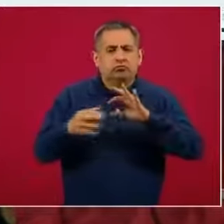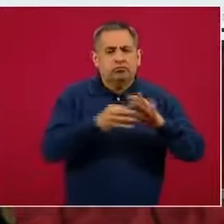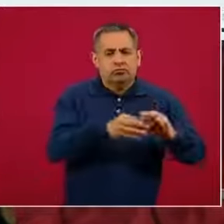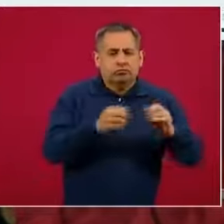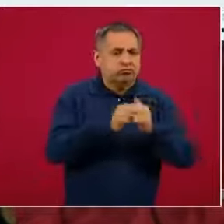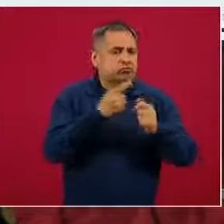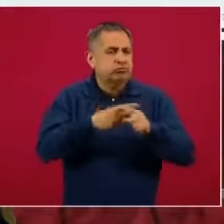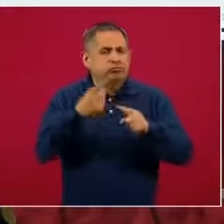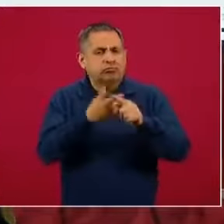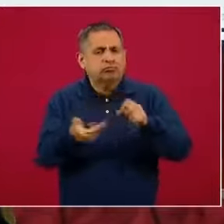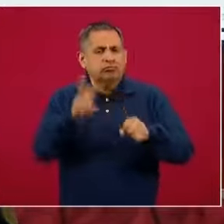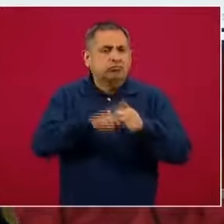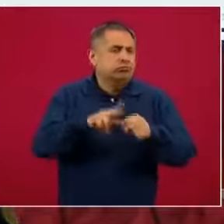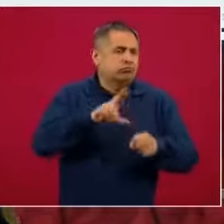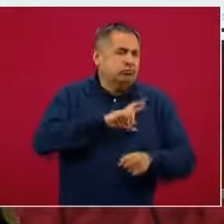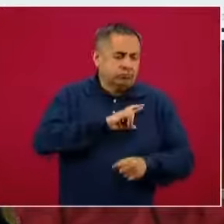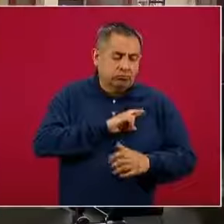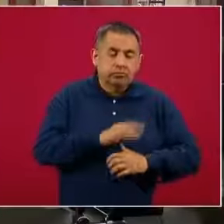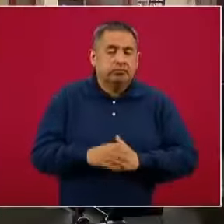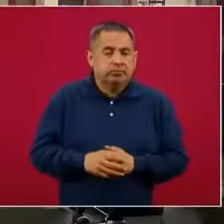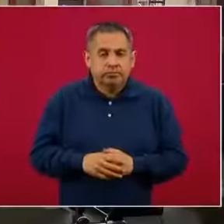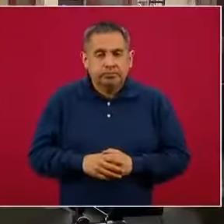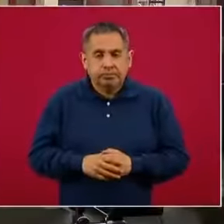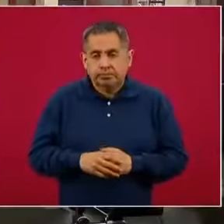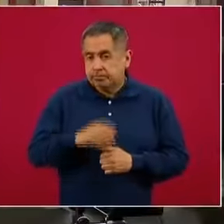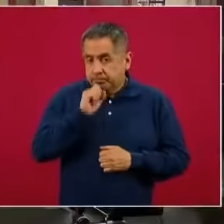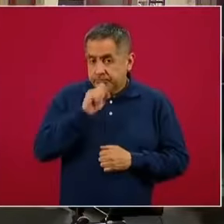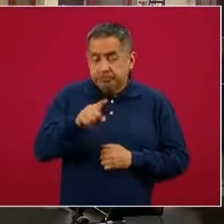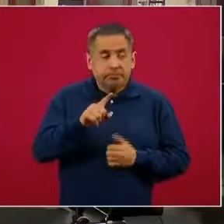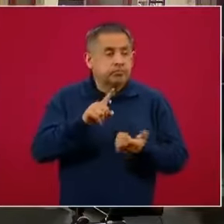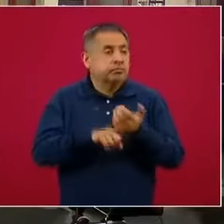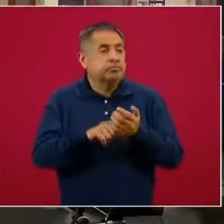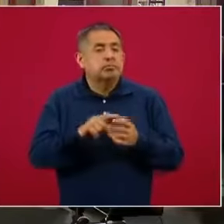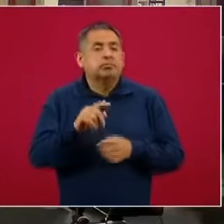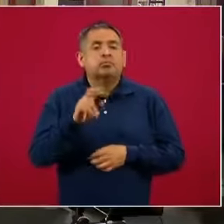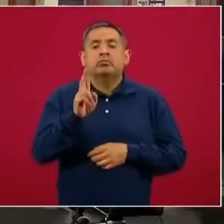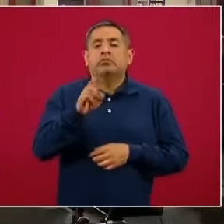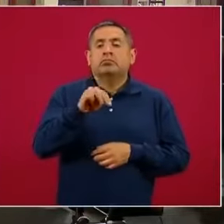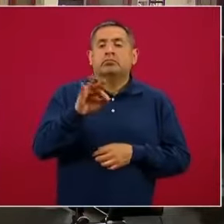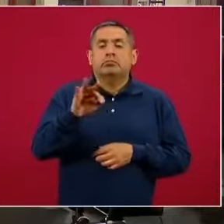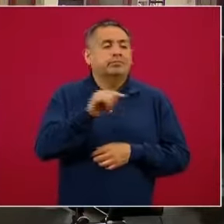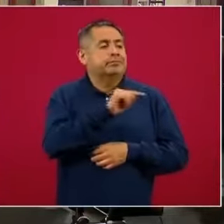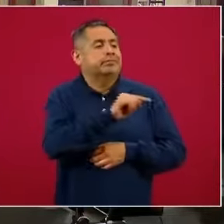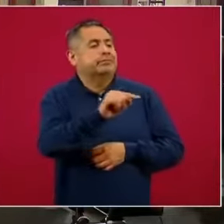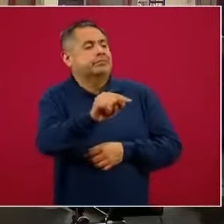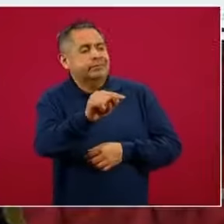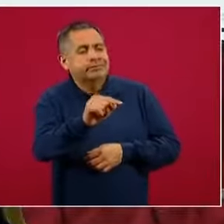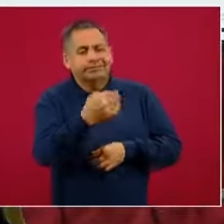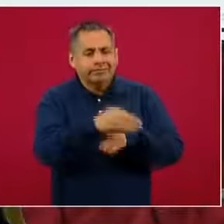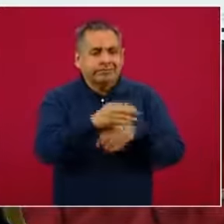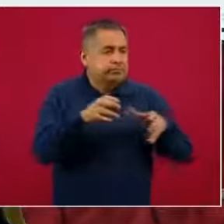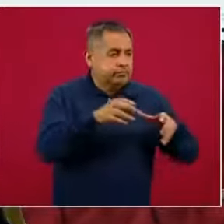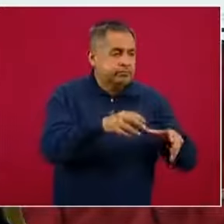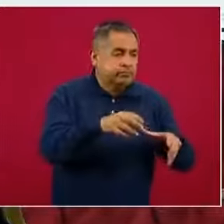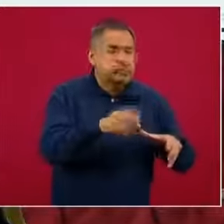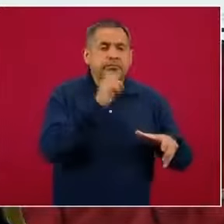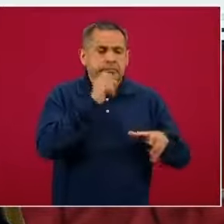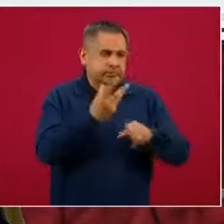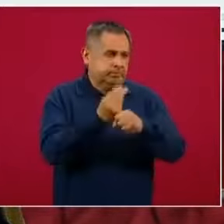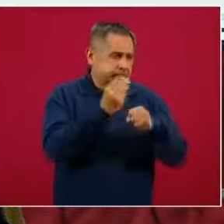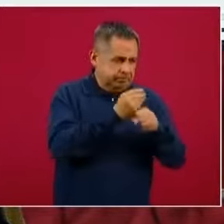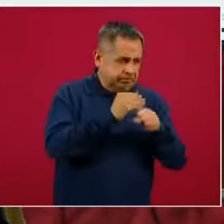los hospitales privados. Y también en la atención hospitalaria, en las unidades médicas de atención ambulatoria, vamos a utilizarlas para